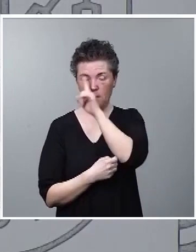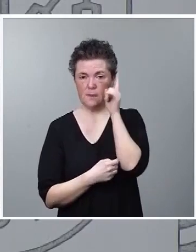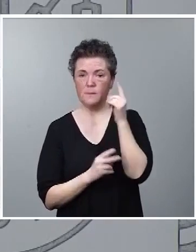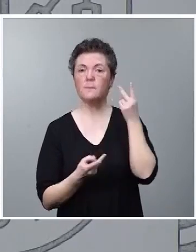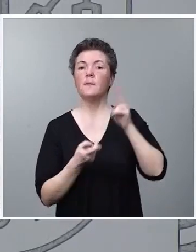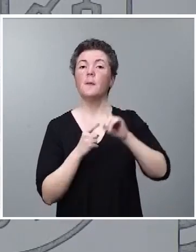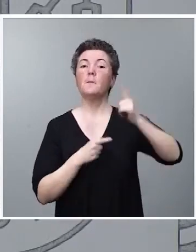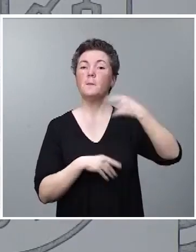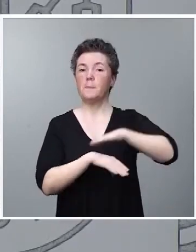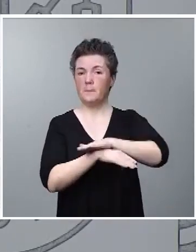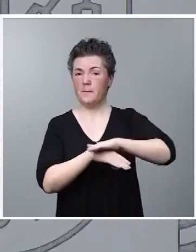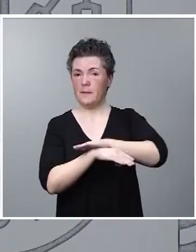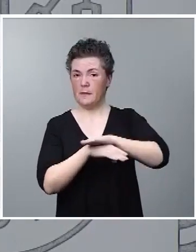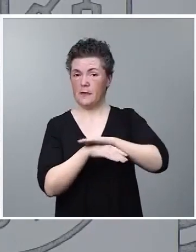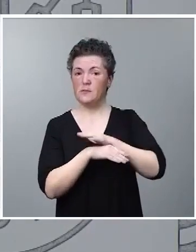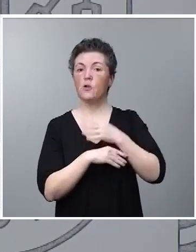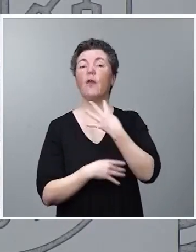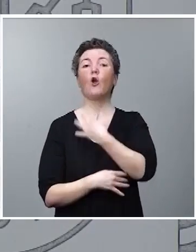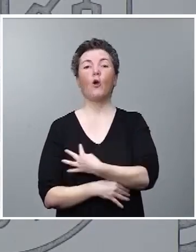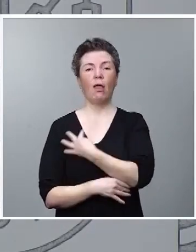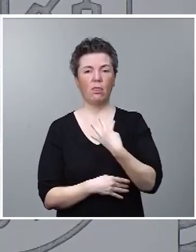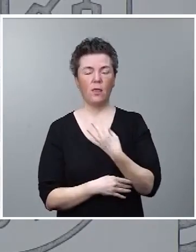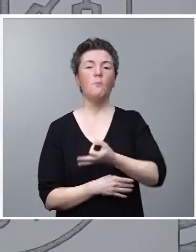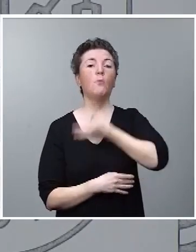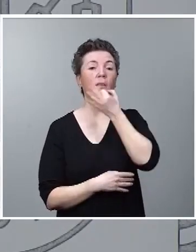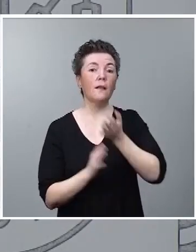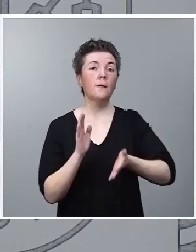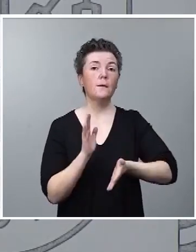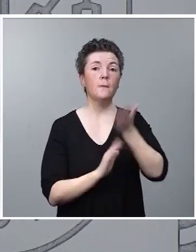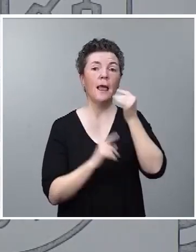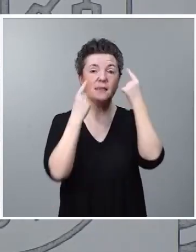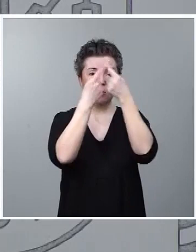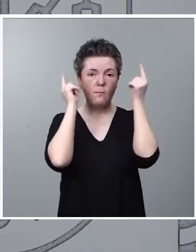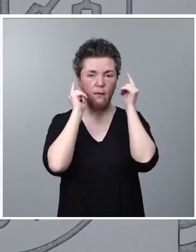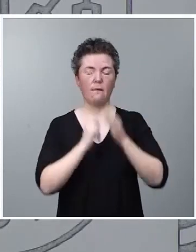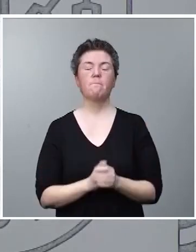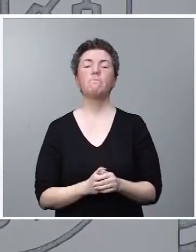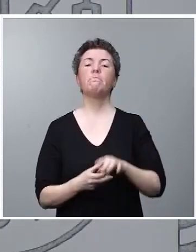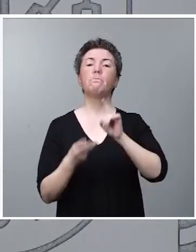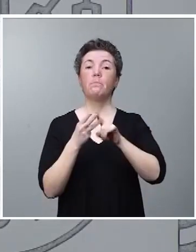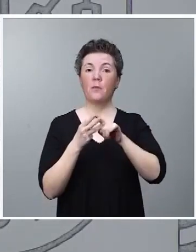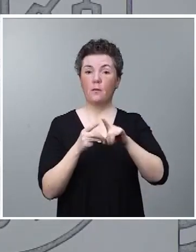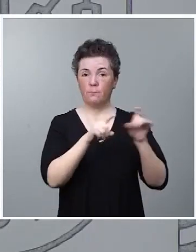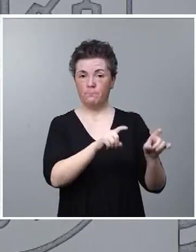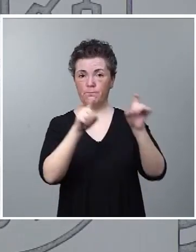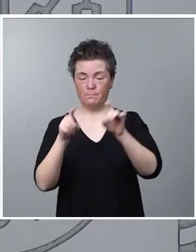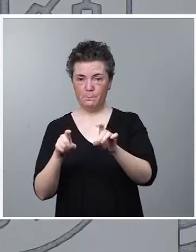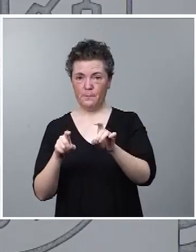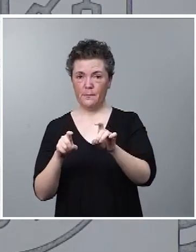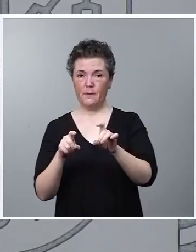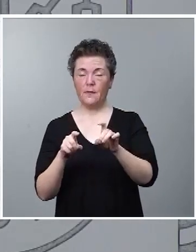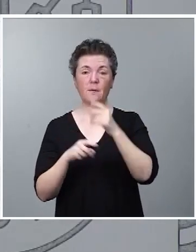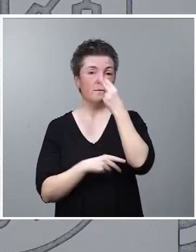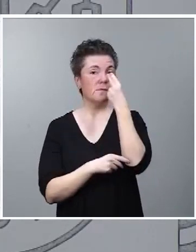de Croacia y por la tarde viajará a Eslovaquia. Continuará esta agenda que se completará con una visita a